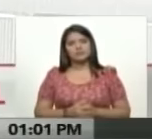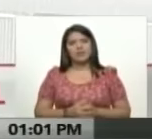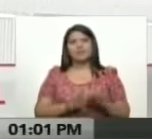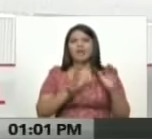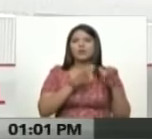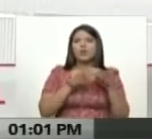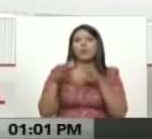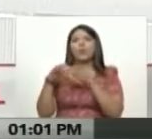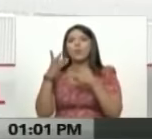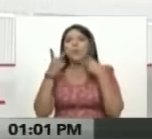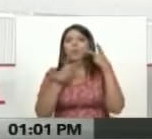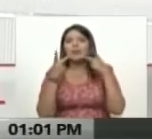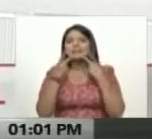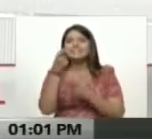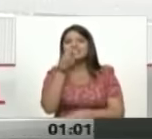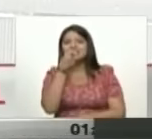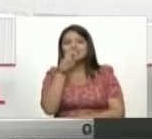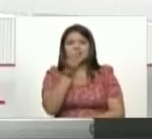Copellano,